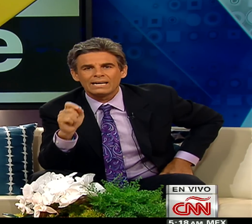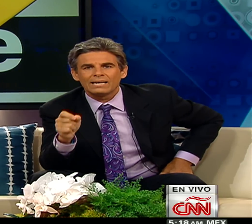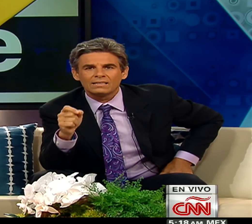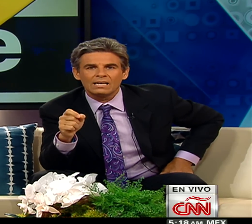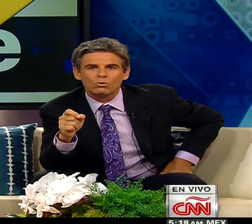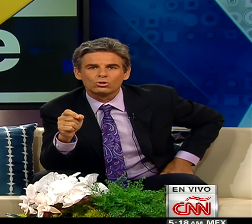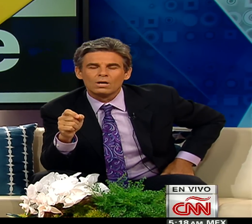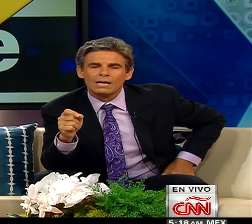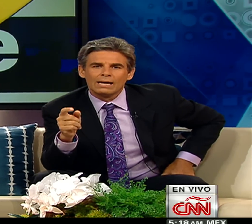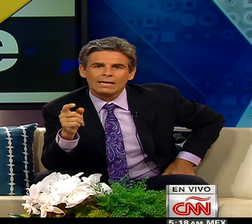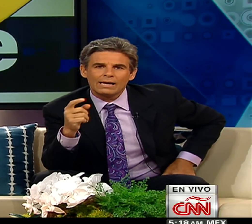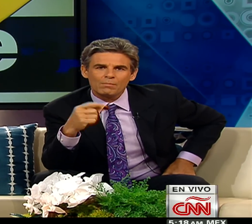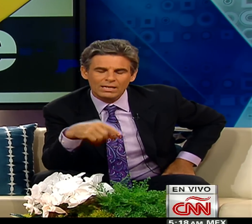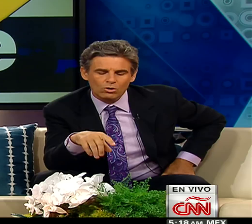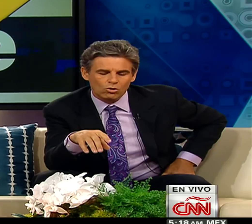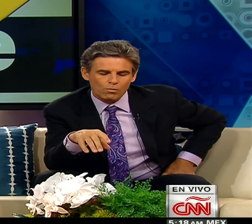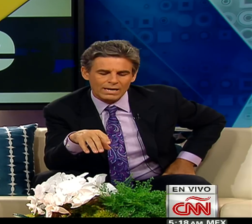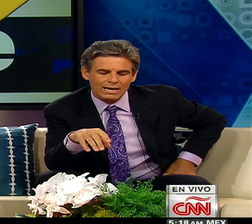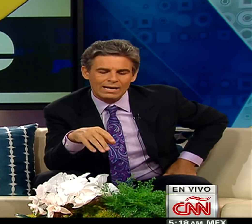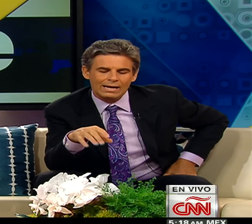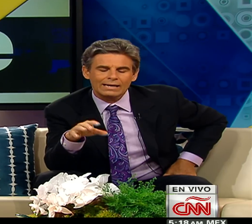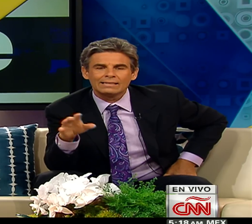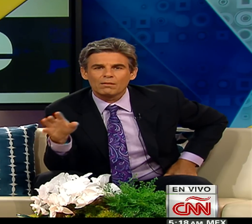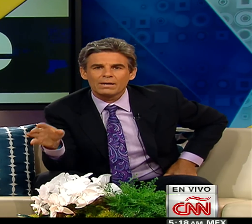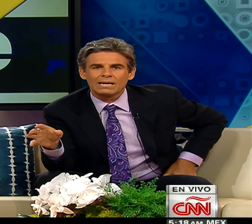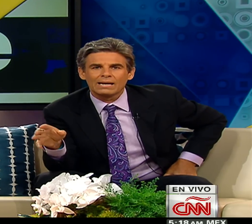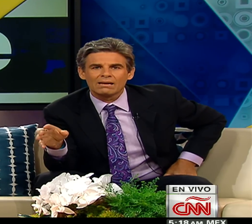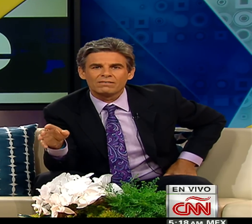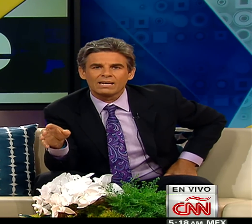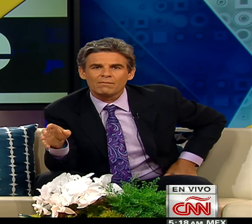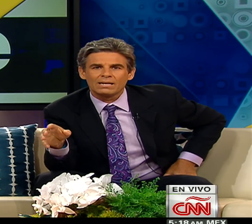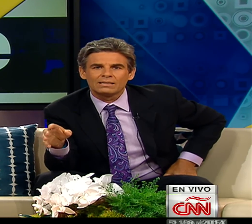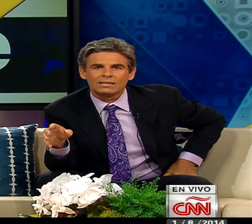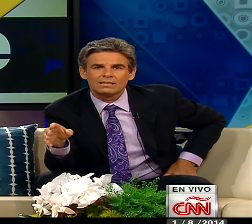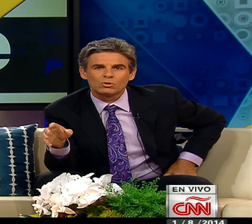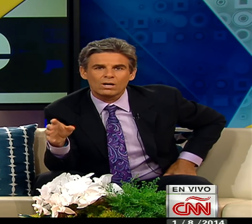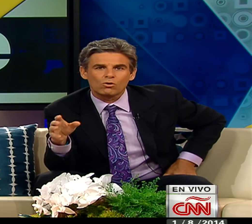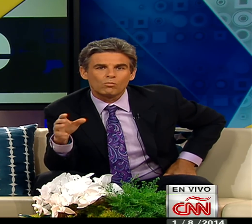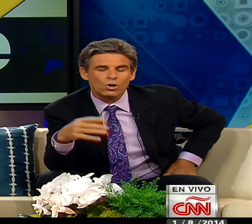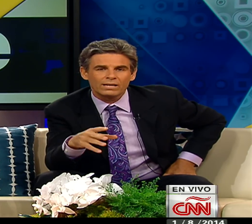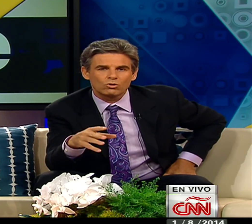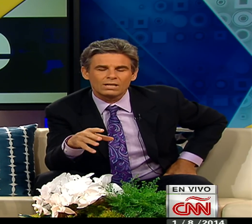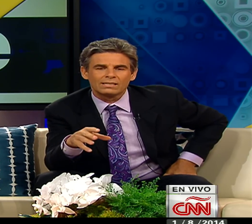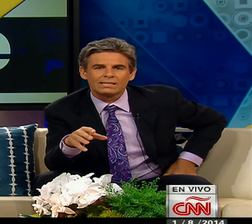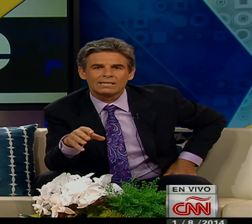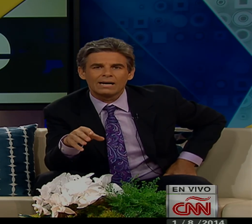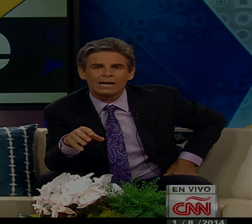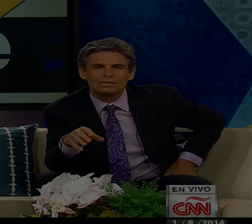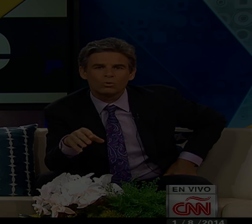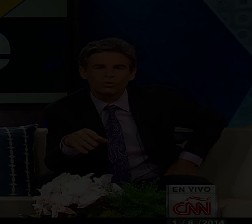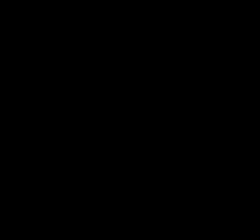pagos selectivos y el ministro de economía y también el jefe de gabinete se mostraron molestos ante esta